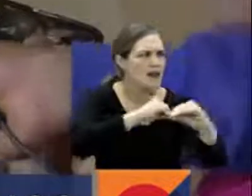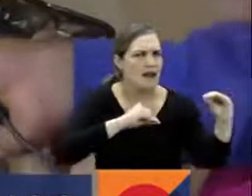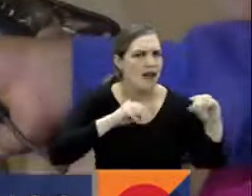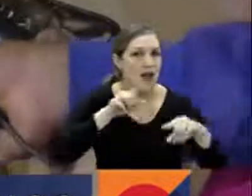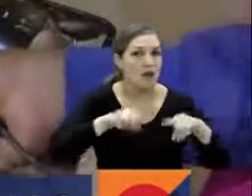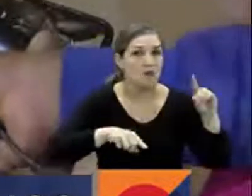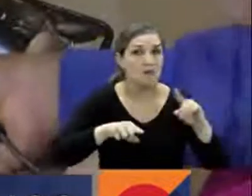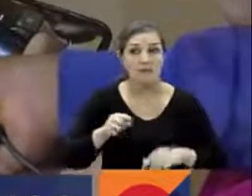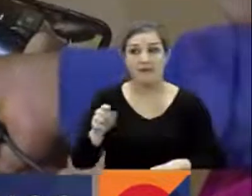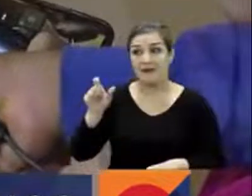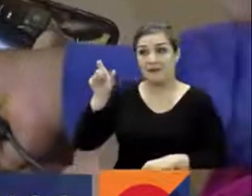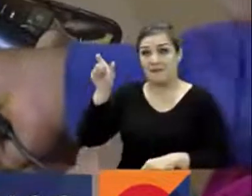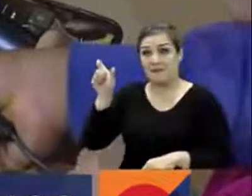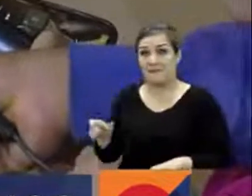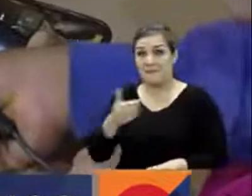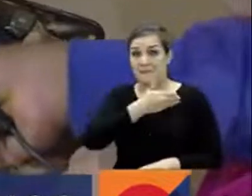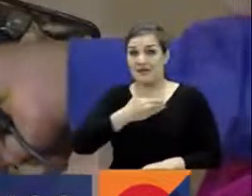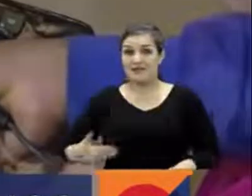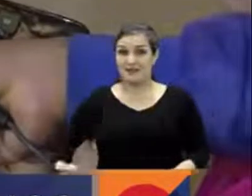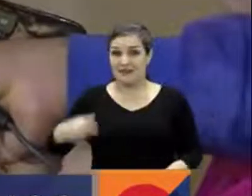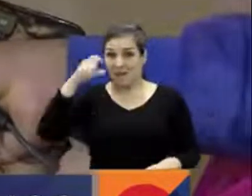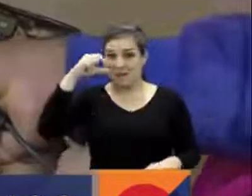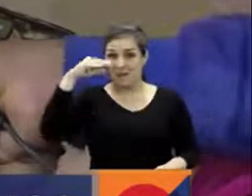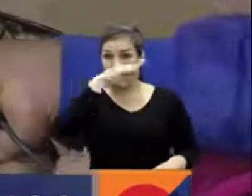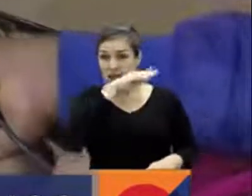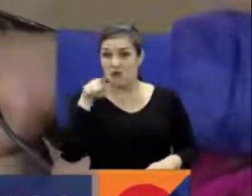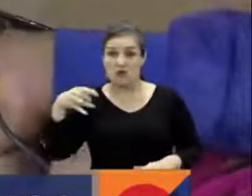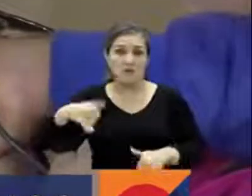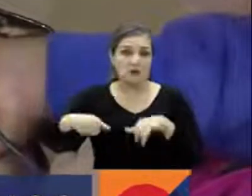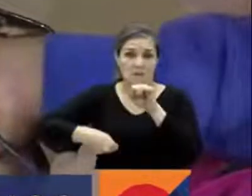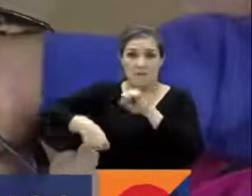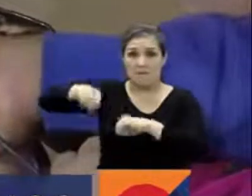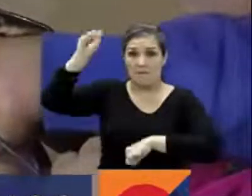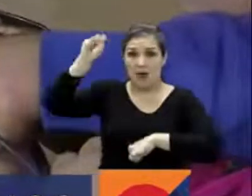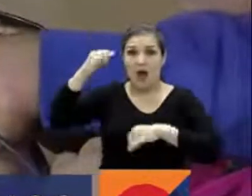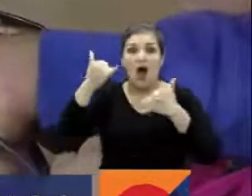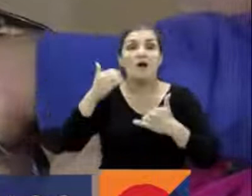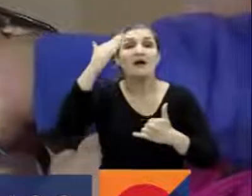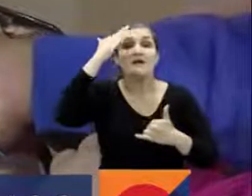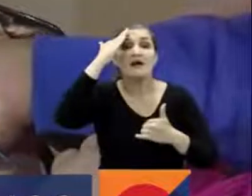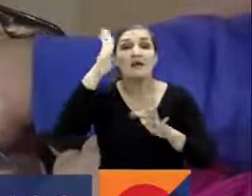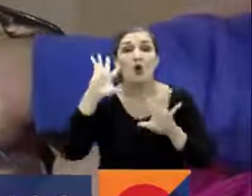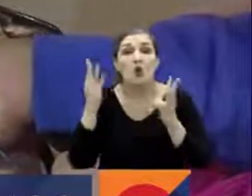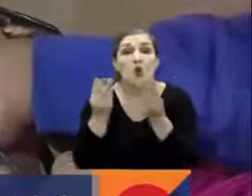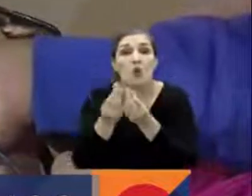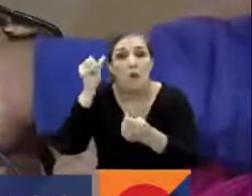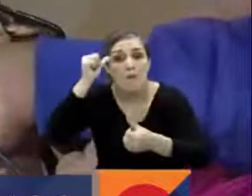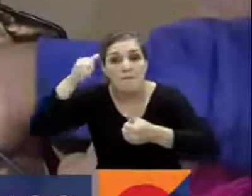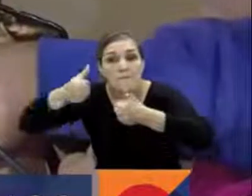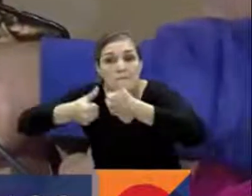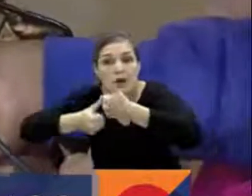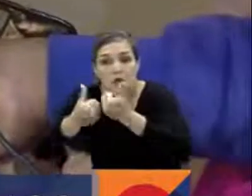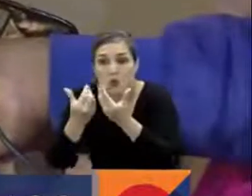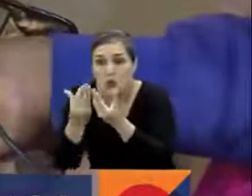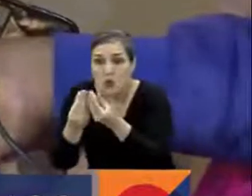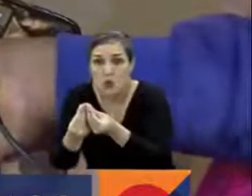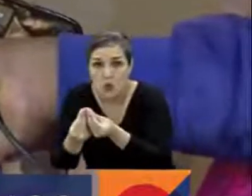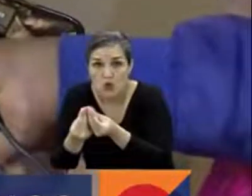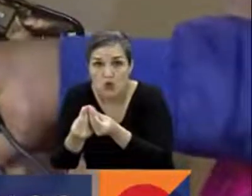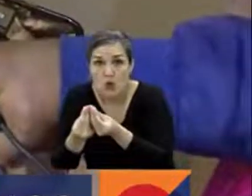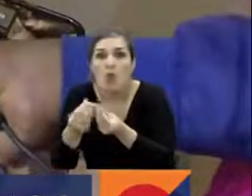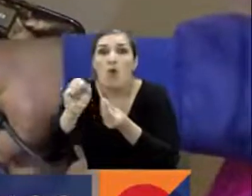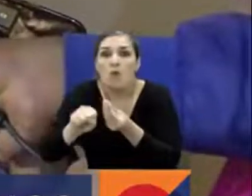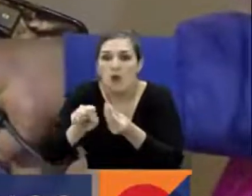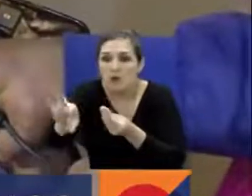electo puede, si así lo demanda, que su bancada, recordemos que esta es una lista cerrada, que permite que la bancada entera sea una bancada que